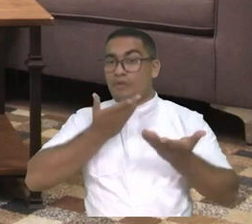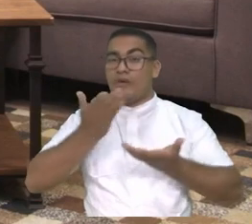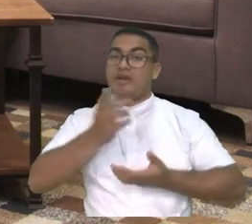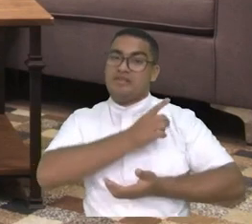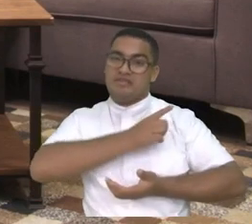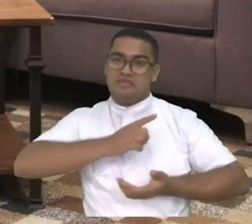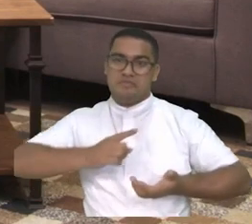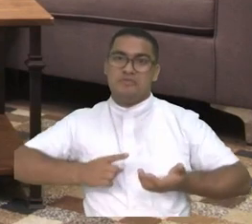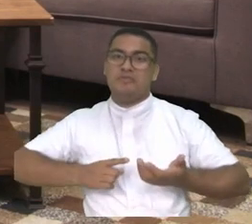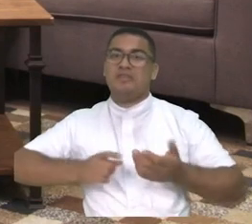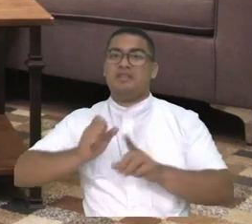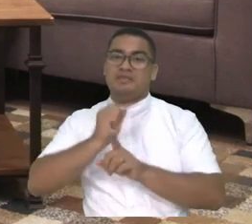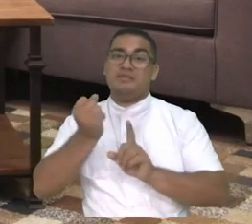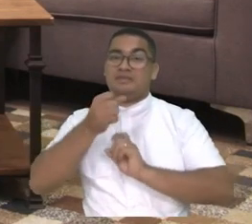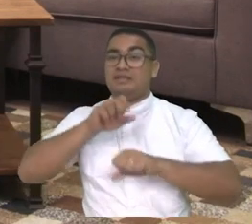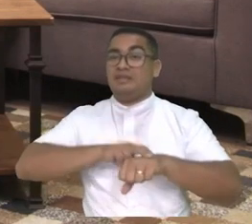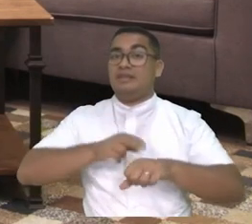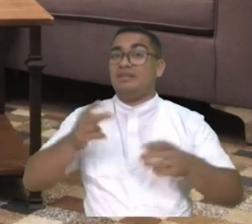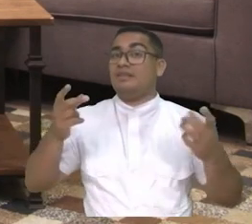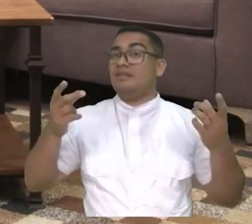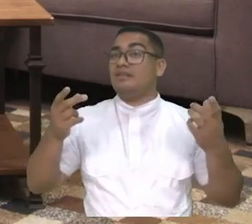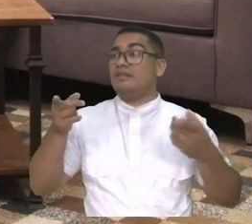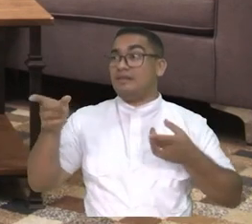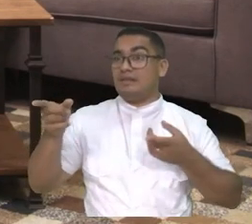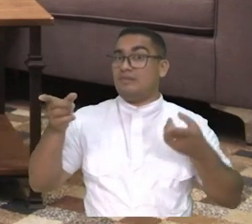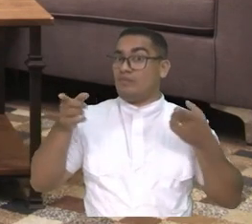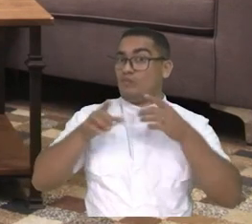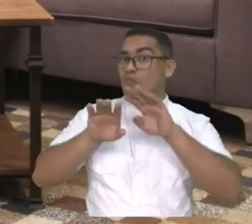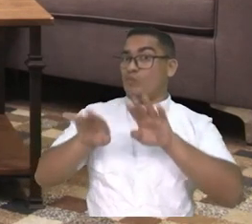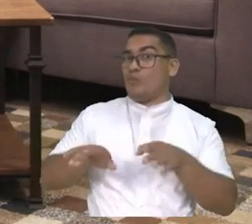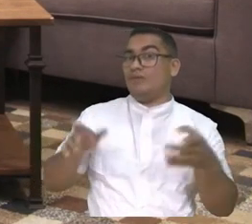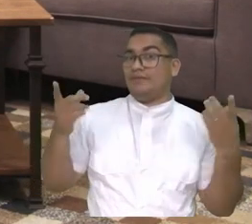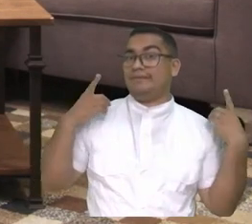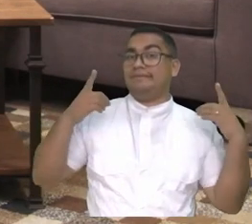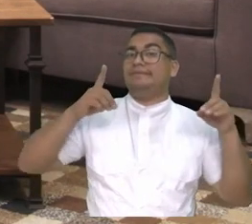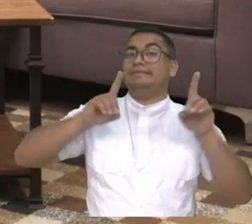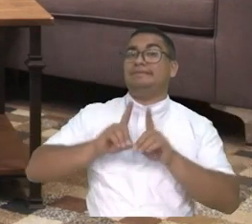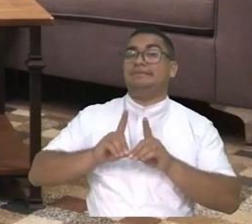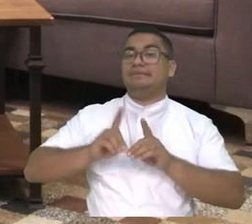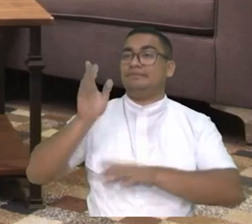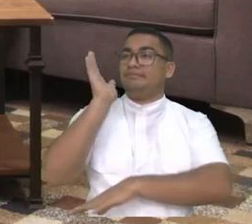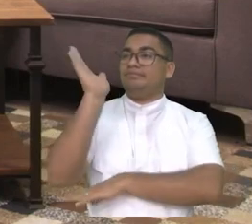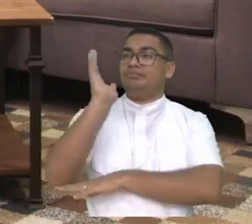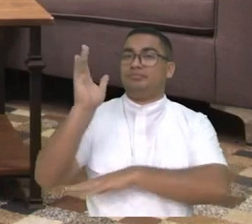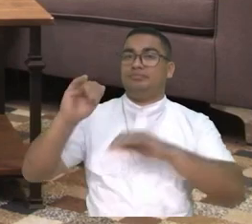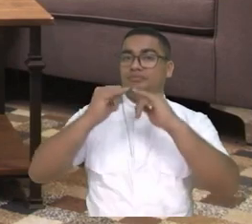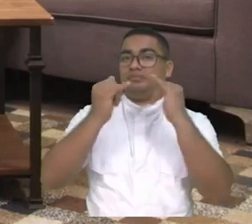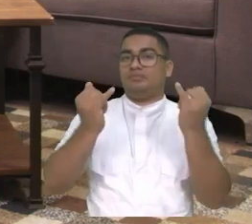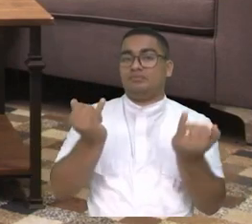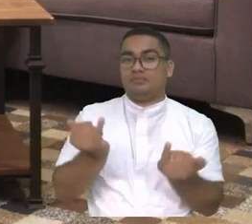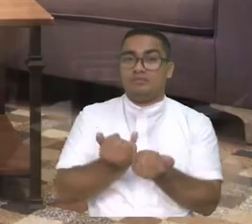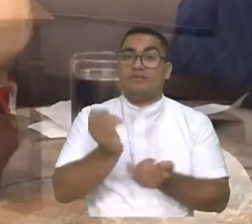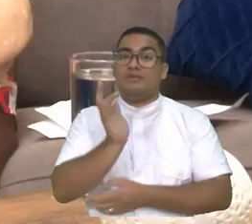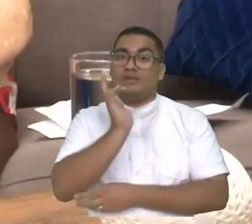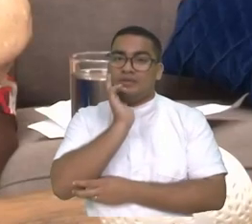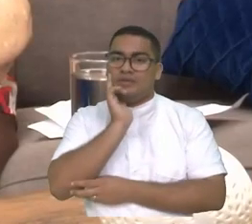Asamblea Nacional. Pues compañera Manuela, identificar un poquito todos esos desafíos que Rubén tuvo a lo